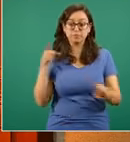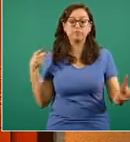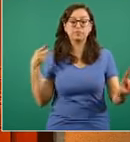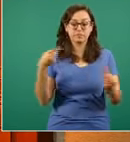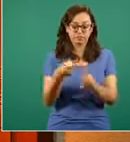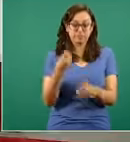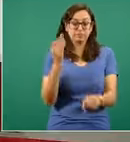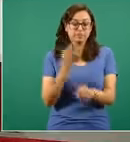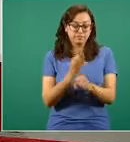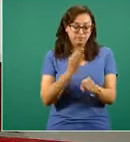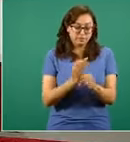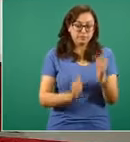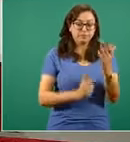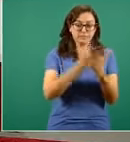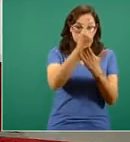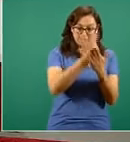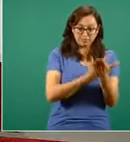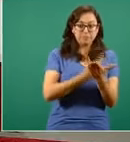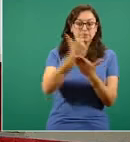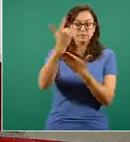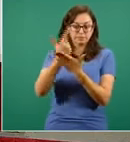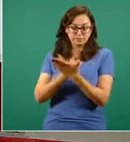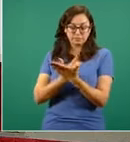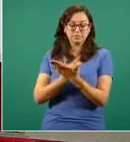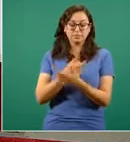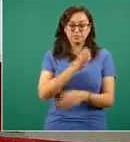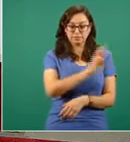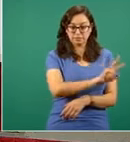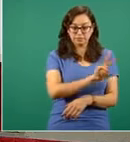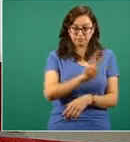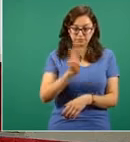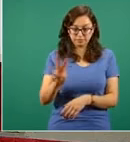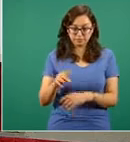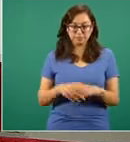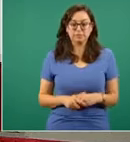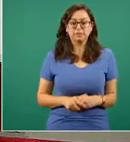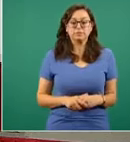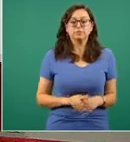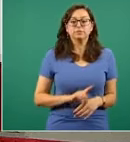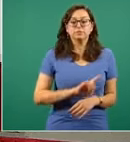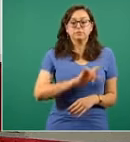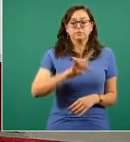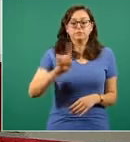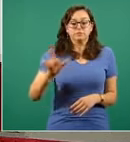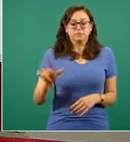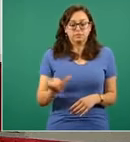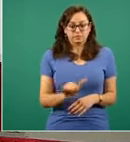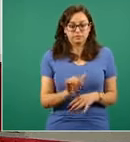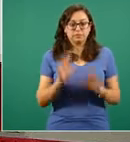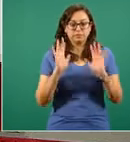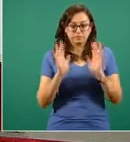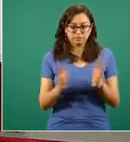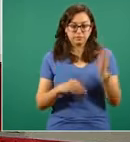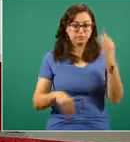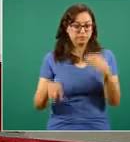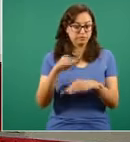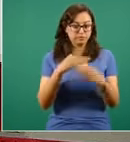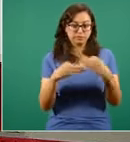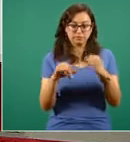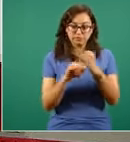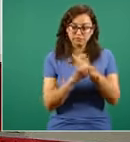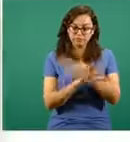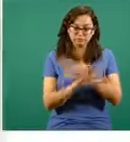de este padrón, de esta plataforma, y posteriormente, una vez que ya se tengan conjuntados los datos que están saliendo